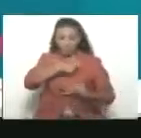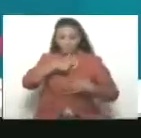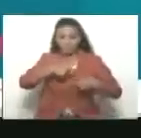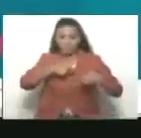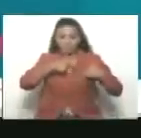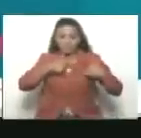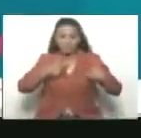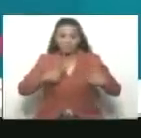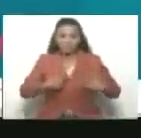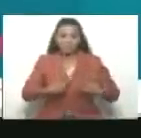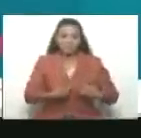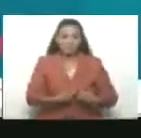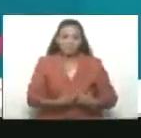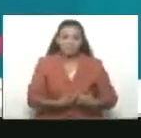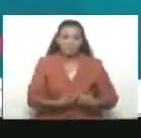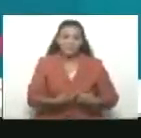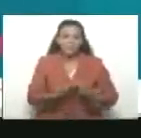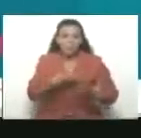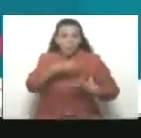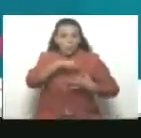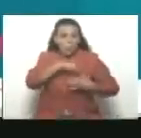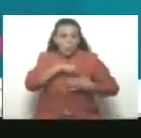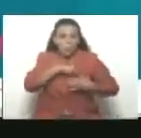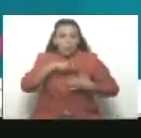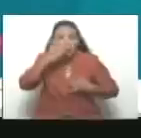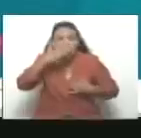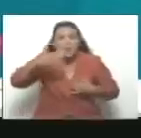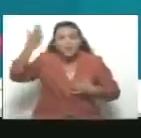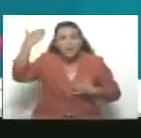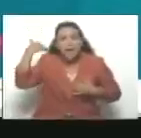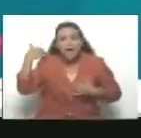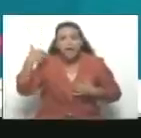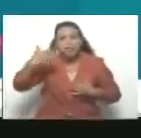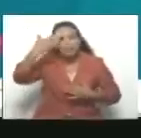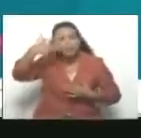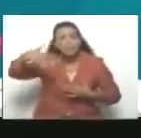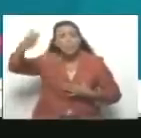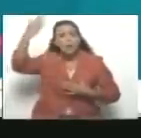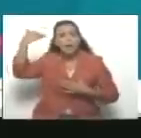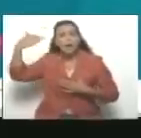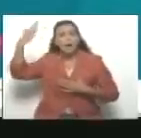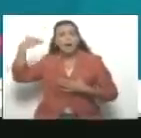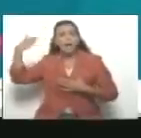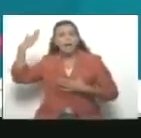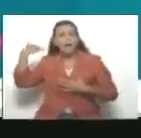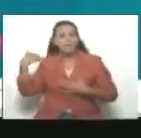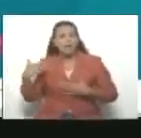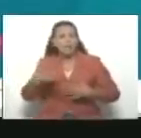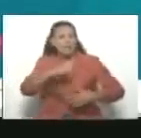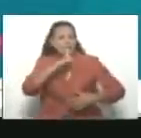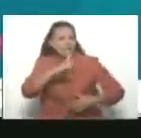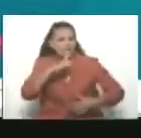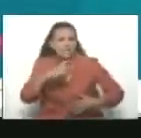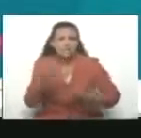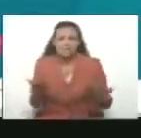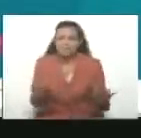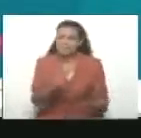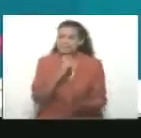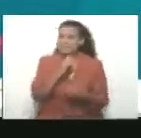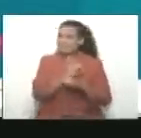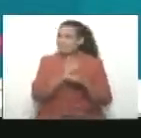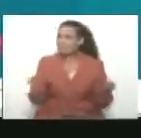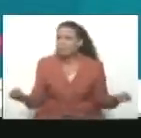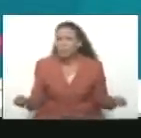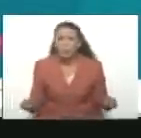venezolanos no permitamos que nos lleven al pasado retrogradar al conflicto inútil